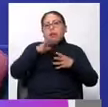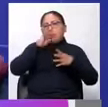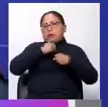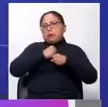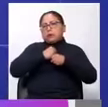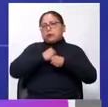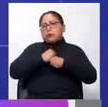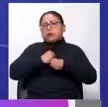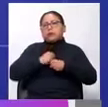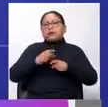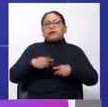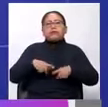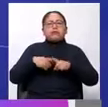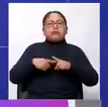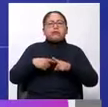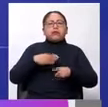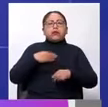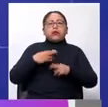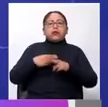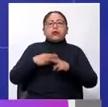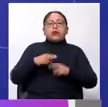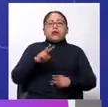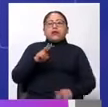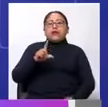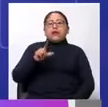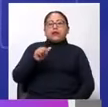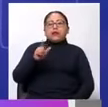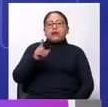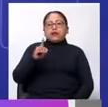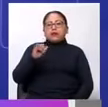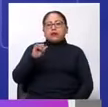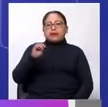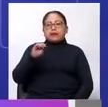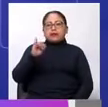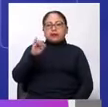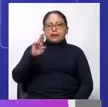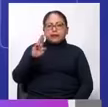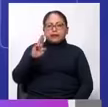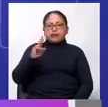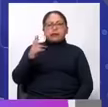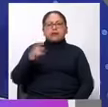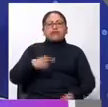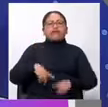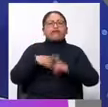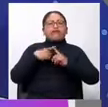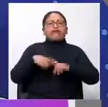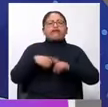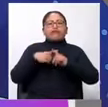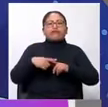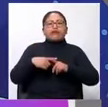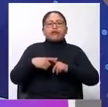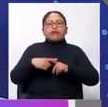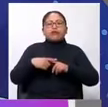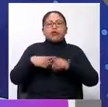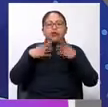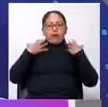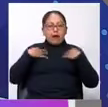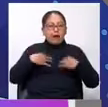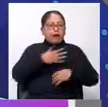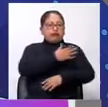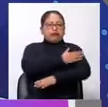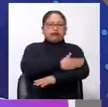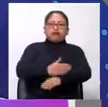en tejido de punto. Mi nombre es Vladimir Santiago Patti. Yo me dedico a lo que es el tejido de chompas, el tejido de punto, en lana acrílico